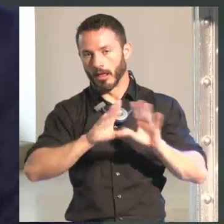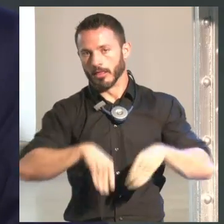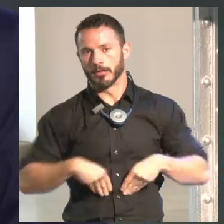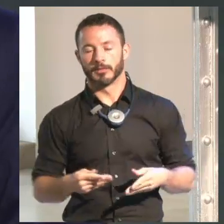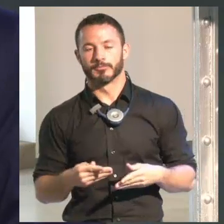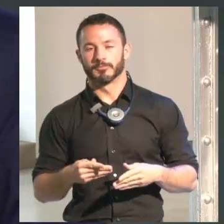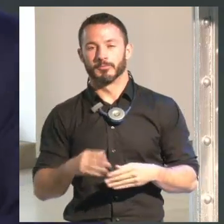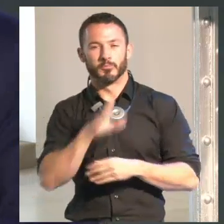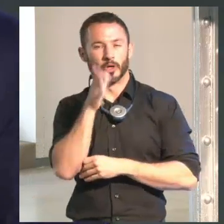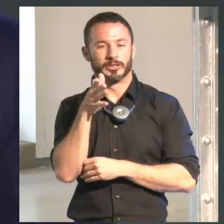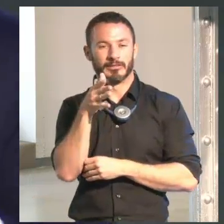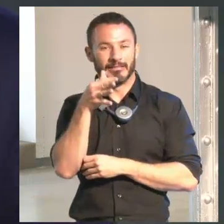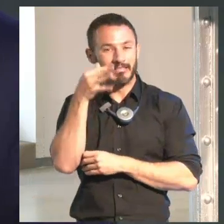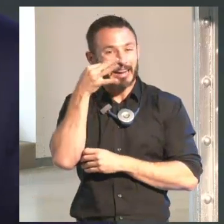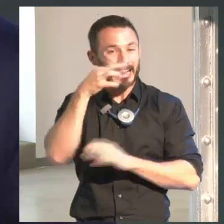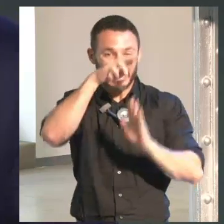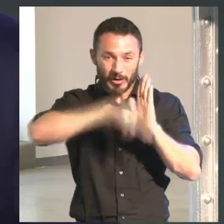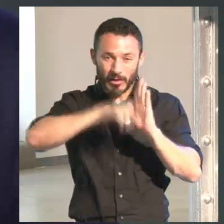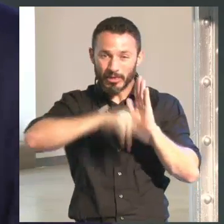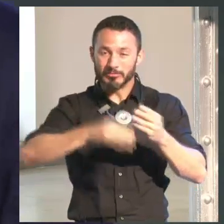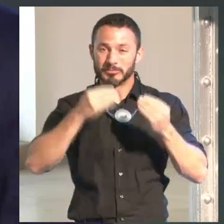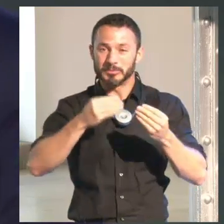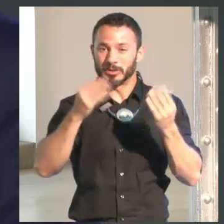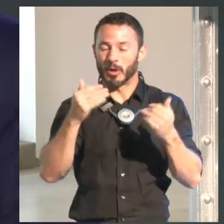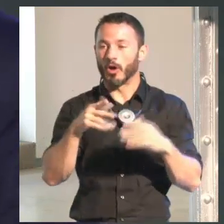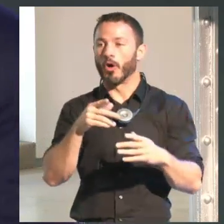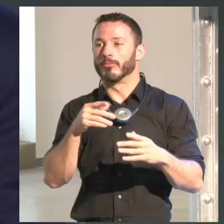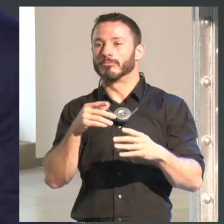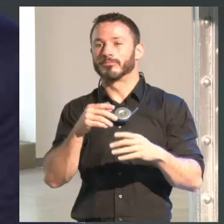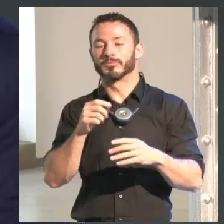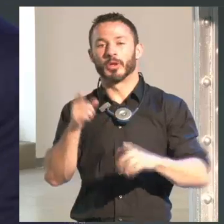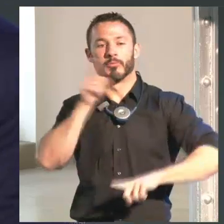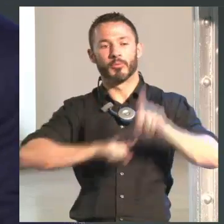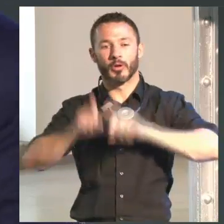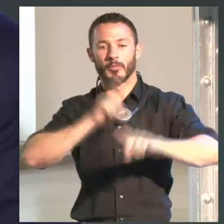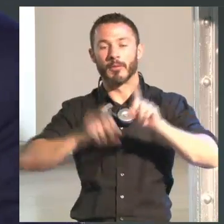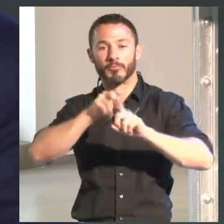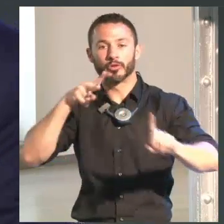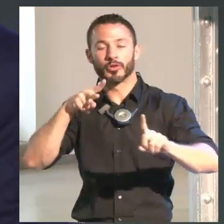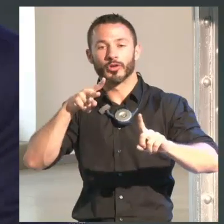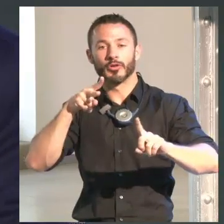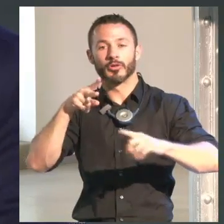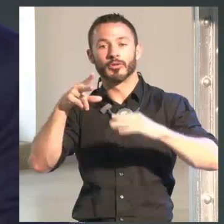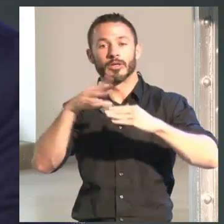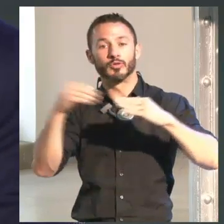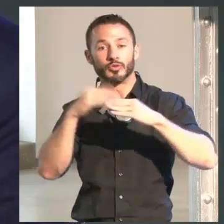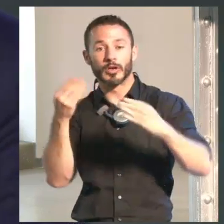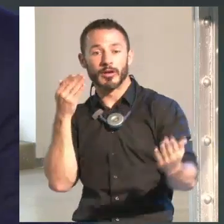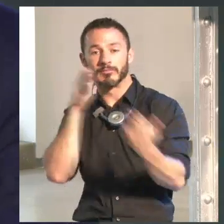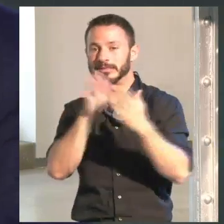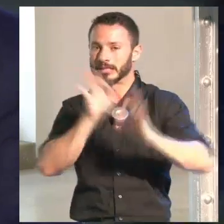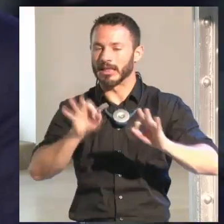verdadera, digamos, regulación o afrontar el problema desde el punto de vista del usuario. Lo estamos haciendo siempre desde el punto de vista de las